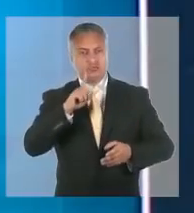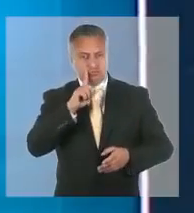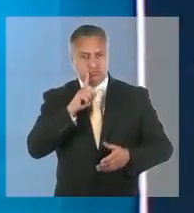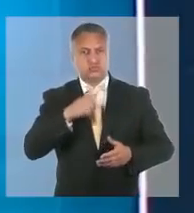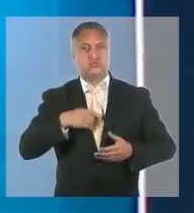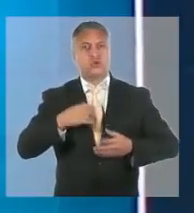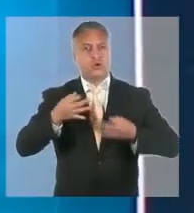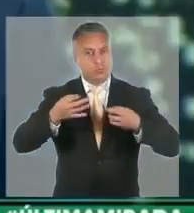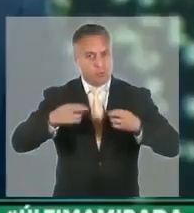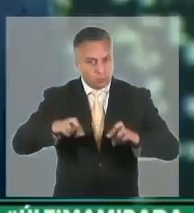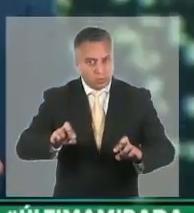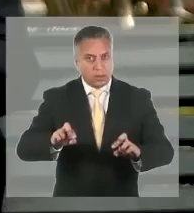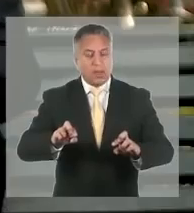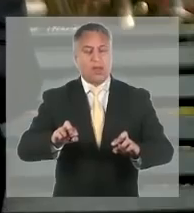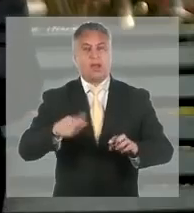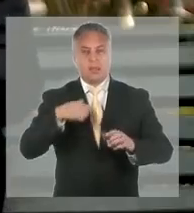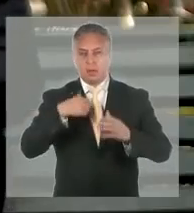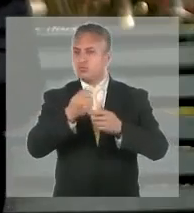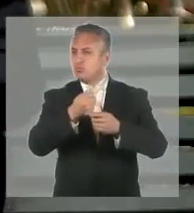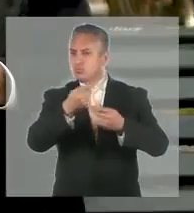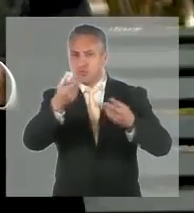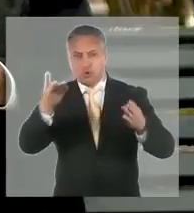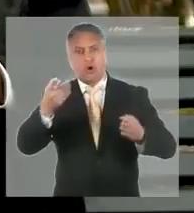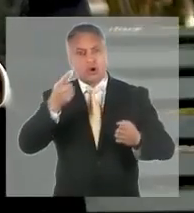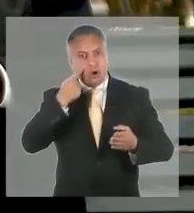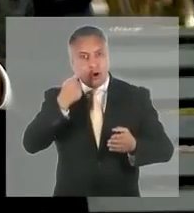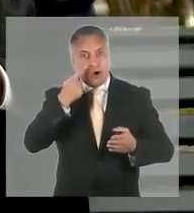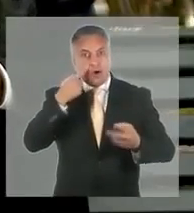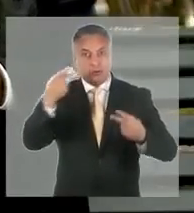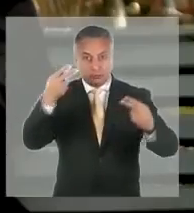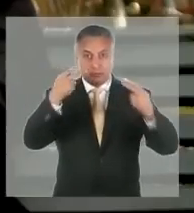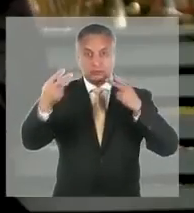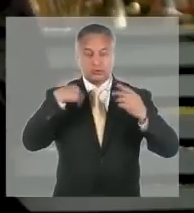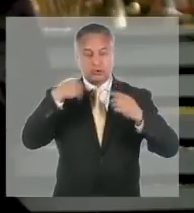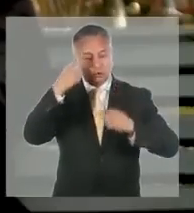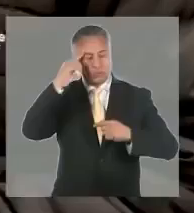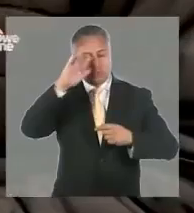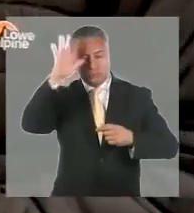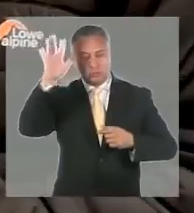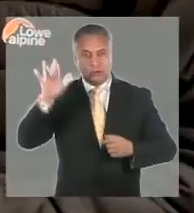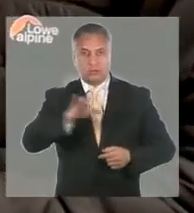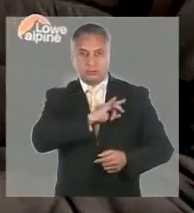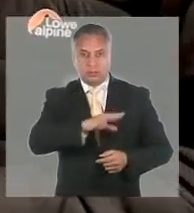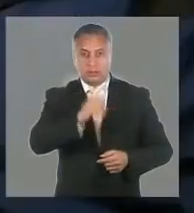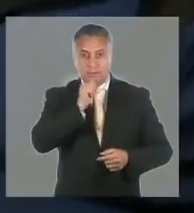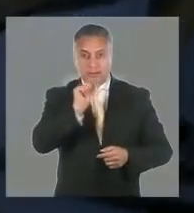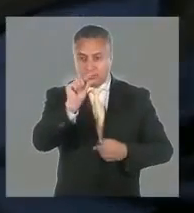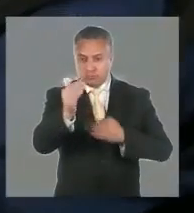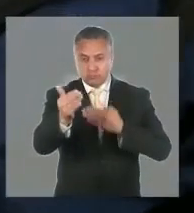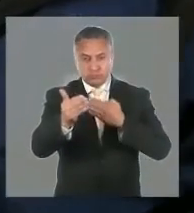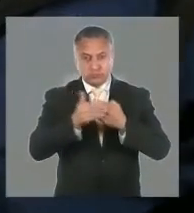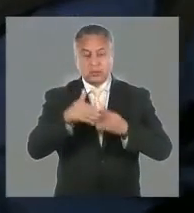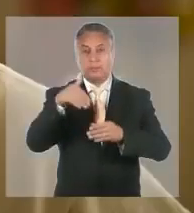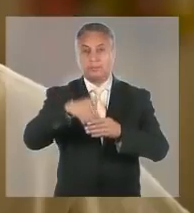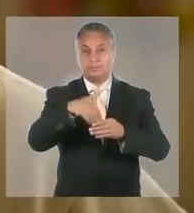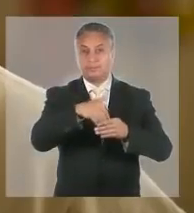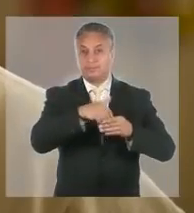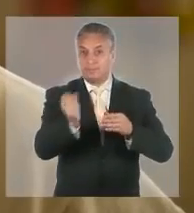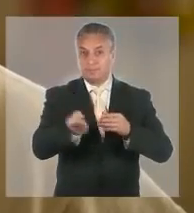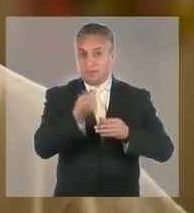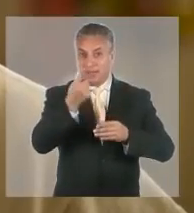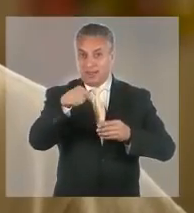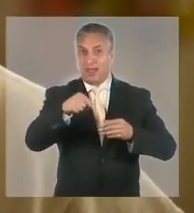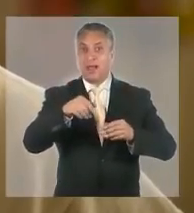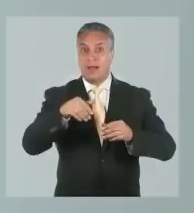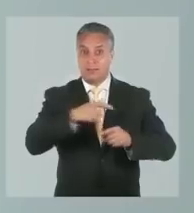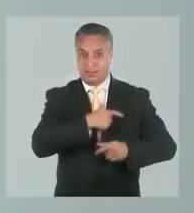la oportunidad de que muchos hayan conocido nuestro sueño para Chile. A días de las primarias presidenciales te queremos hacer